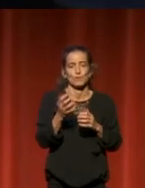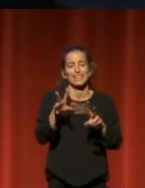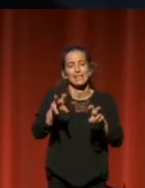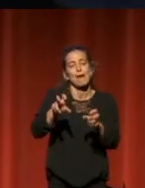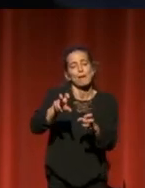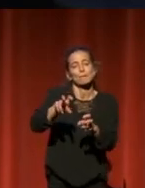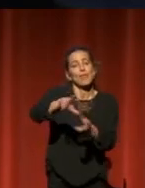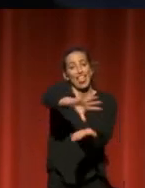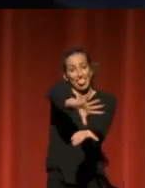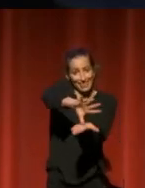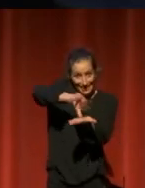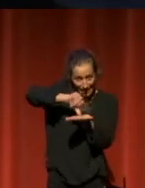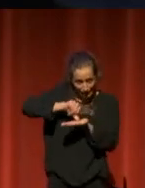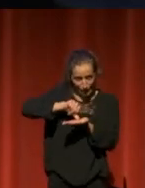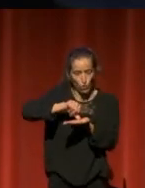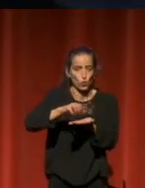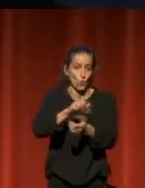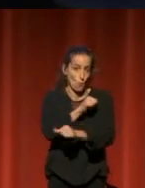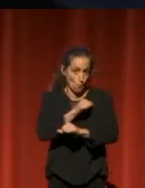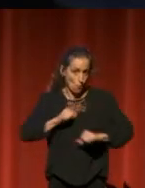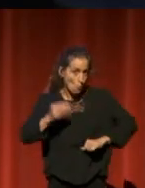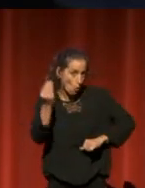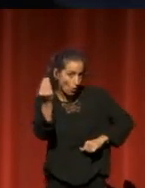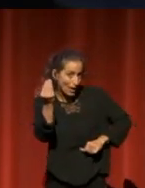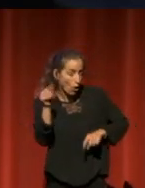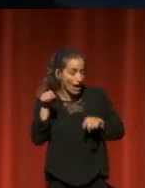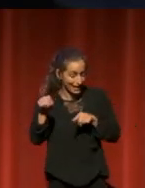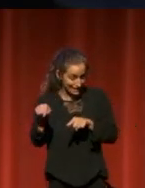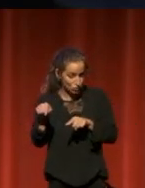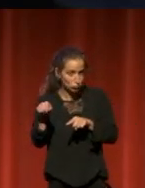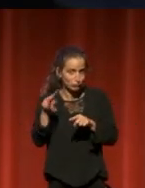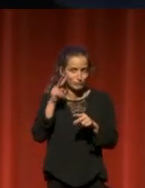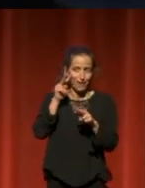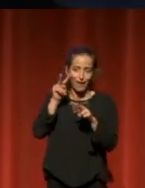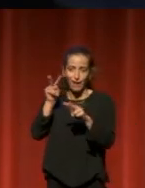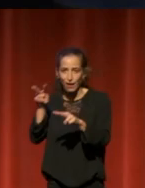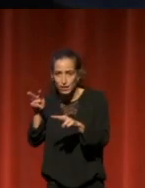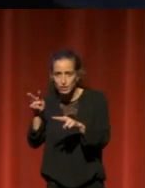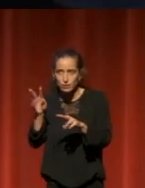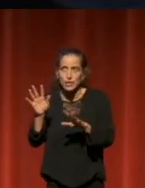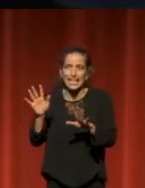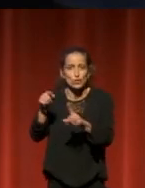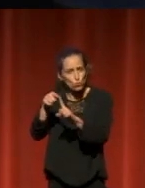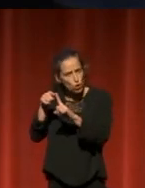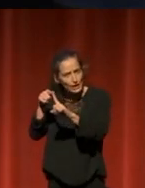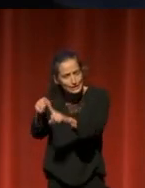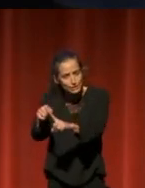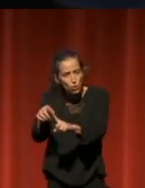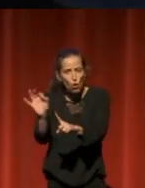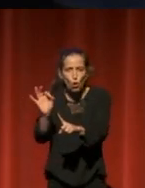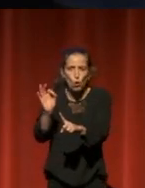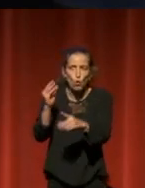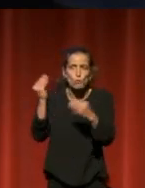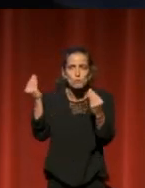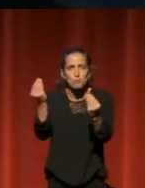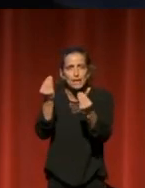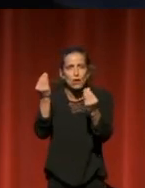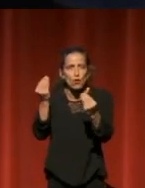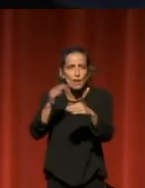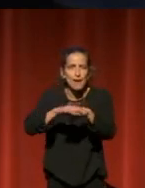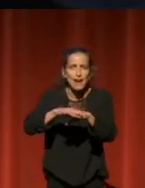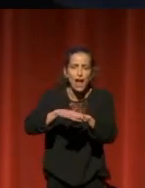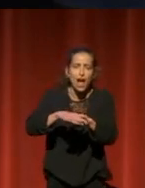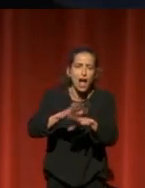centralizado de Portugal, tampoco no, en este no. momento es un objetivo, ¿no? O no, pensar no, que no, es una no. mejor administración. No, yo creo no,